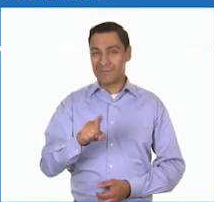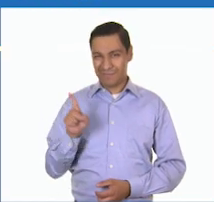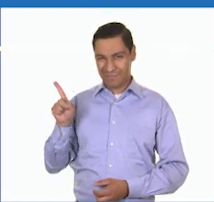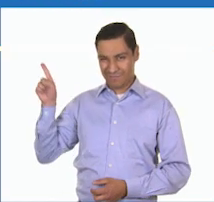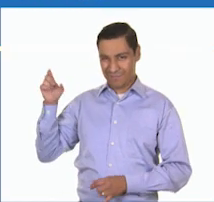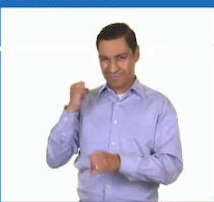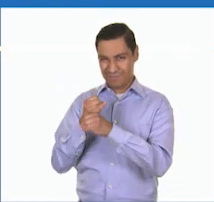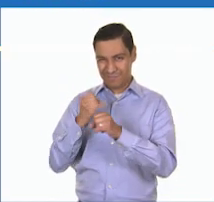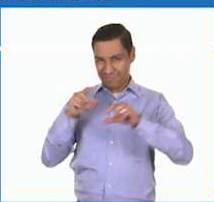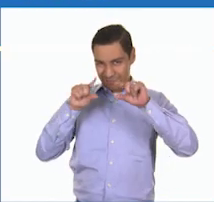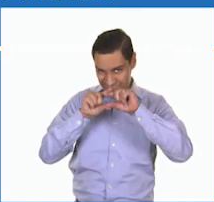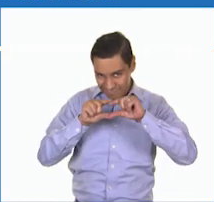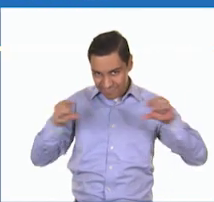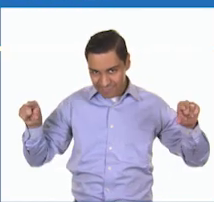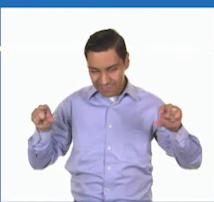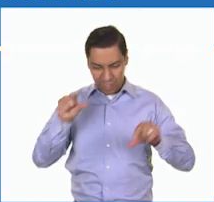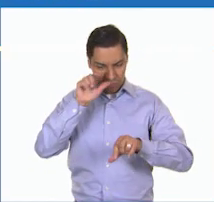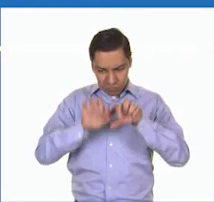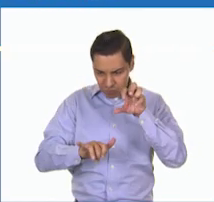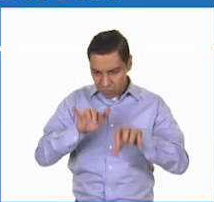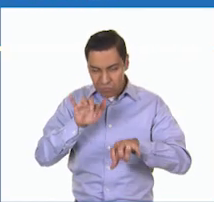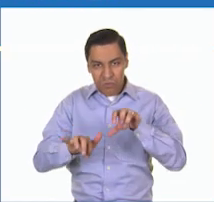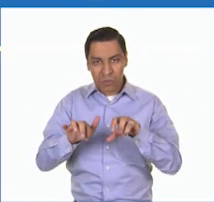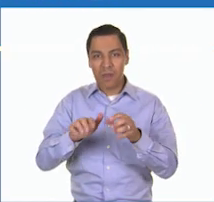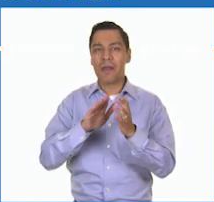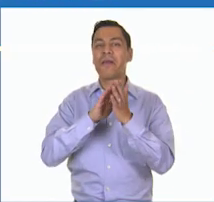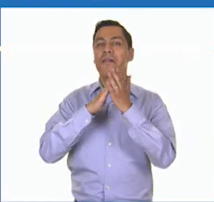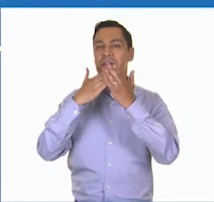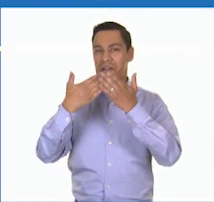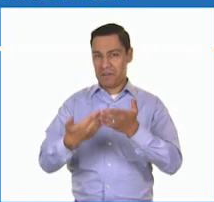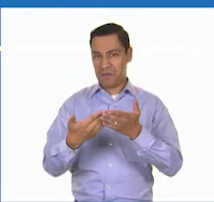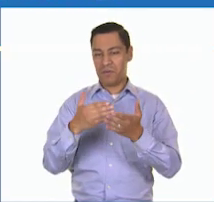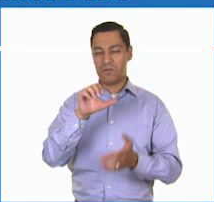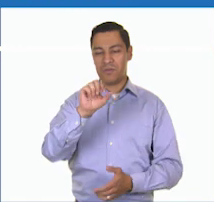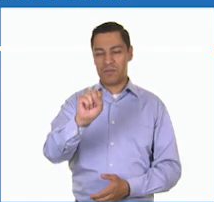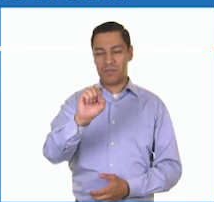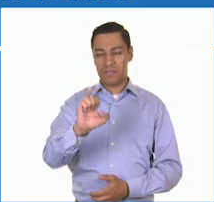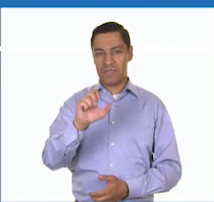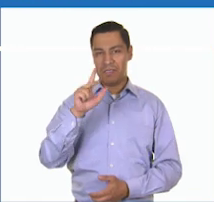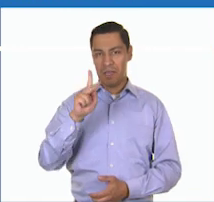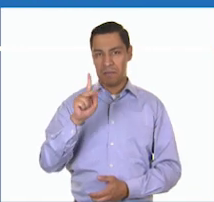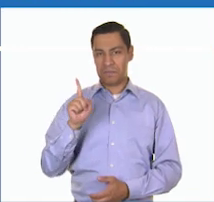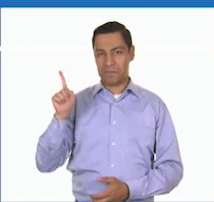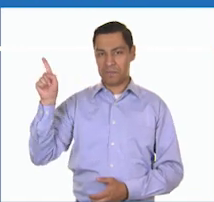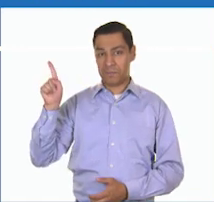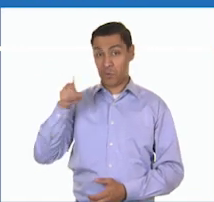puedes encontrar los libros de texto en la página